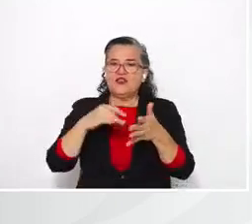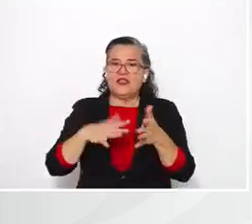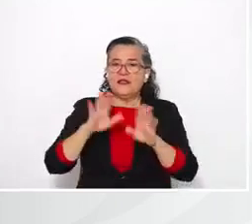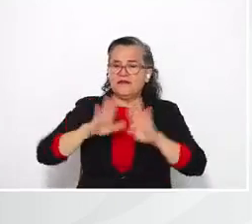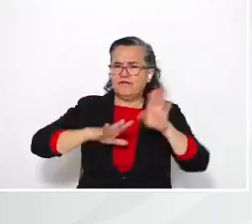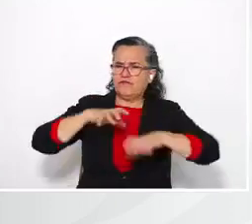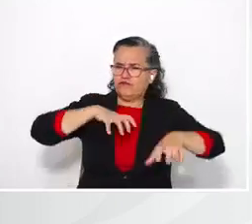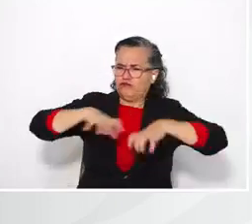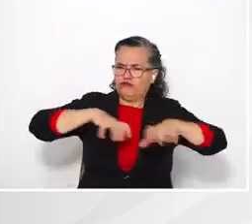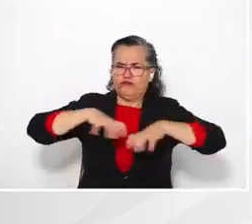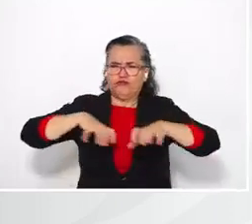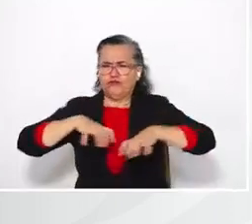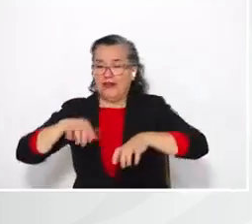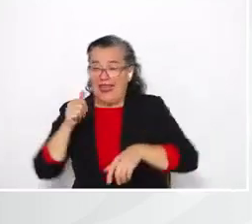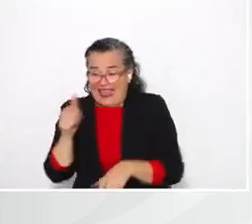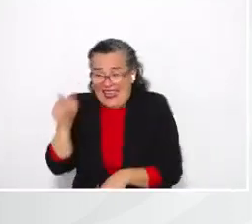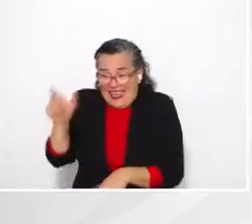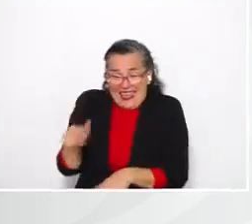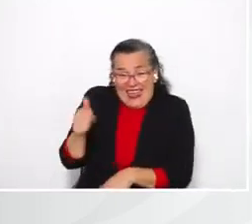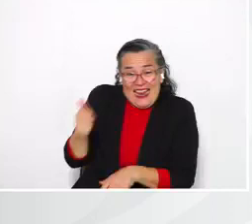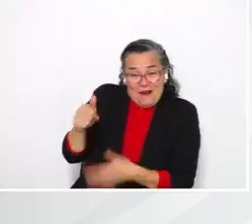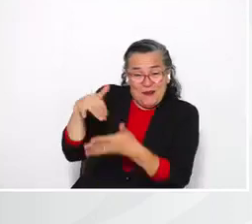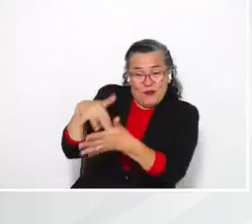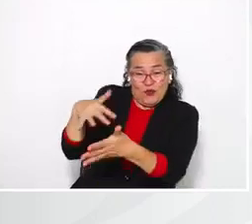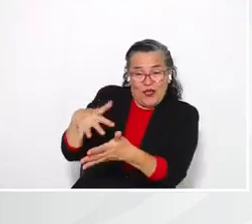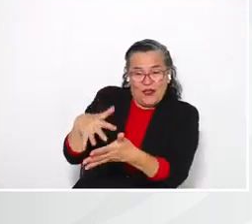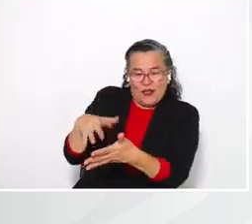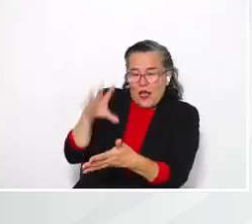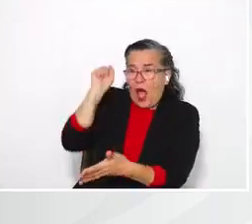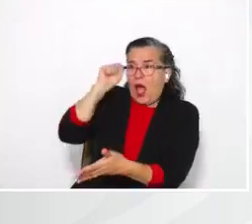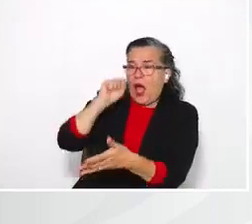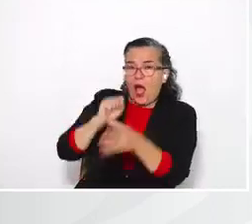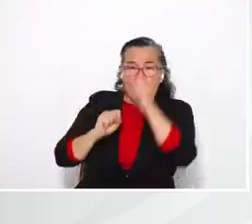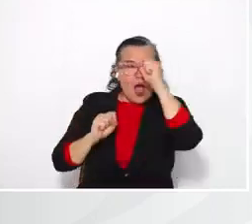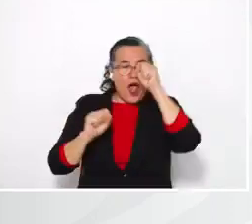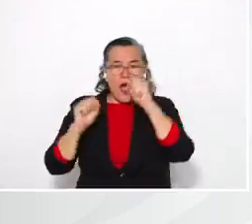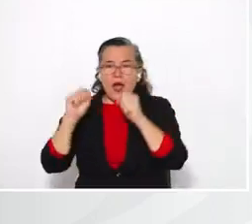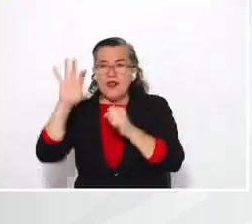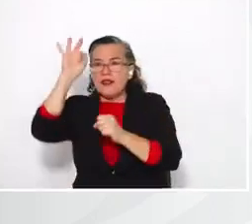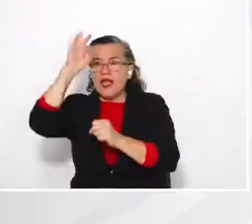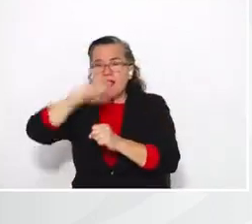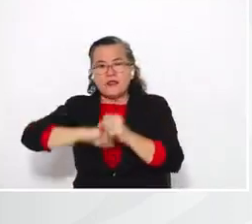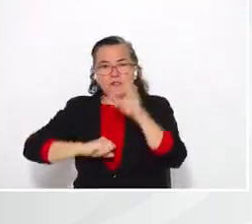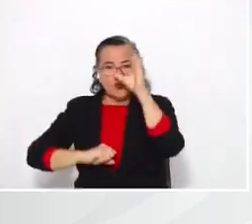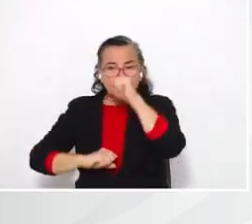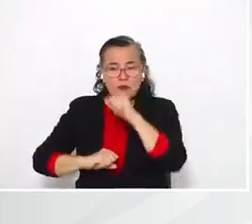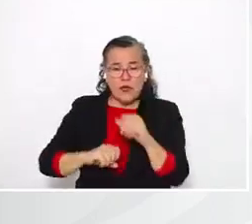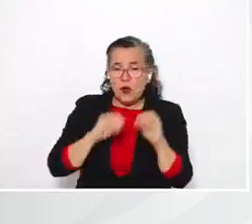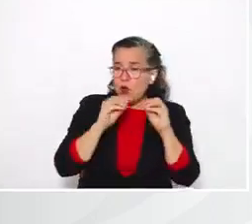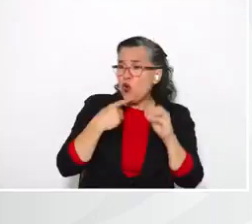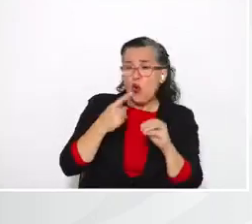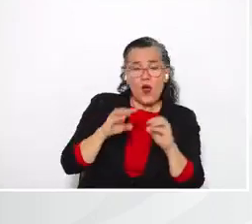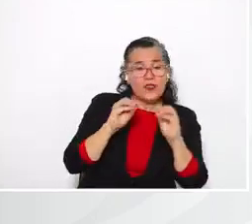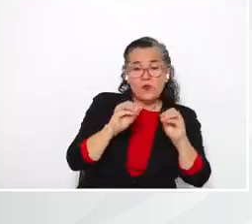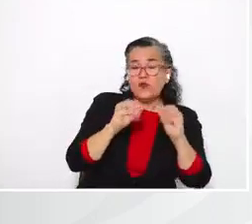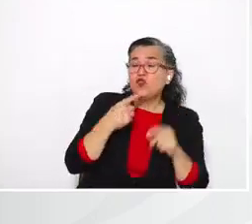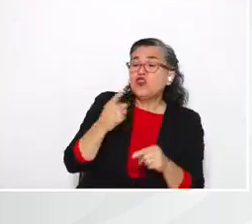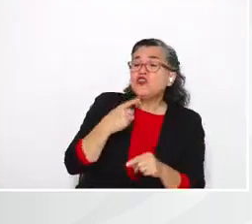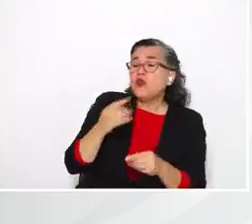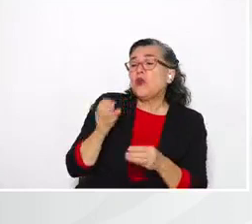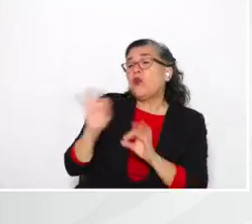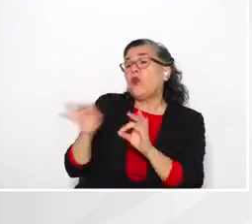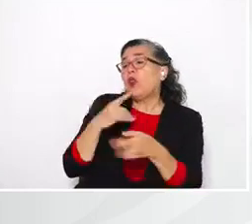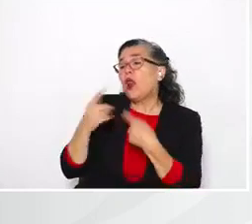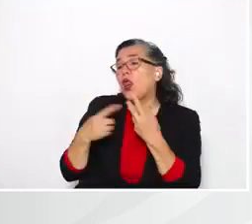el estudiante participa activamente en el aprendizaje. No es el profesor diciéndole y luego